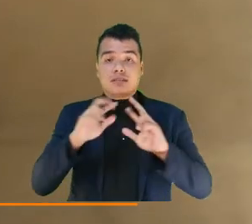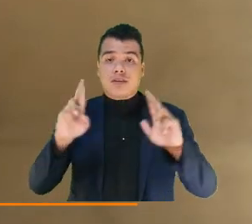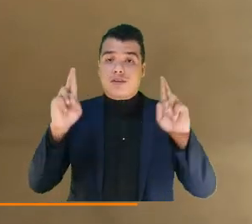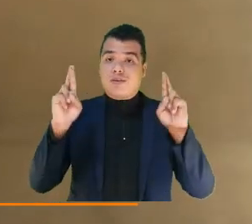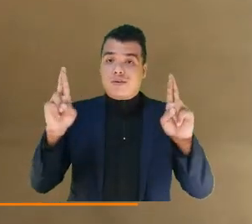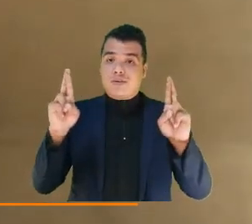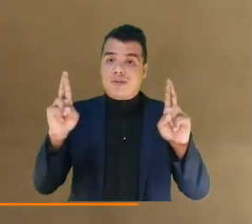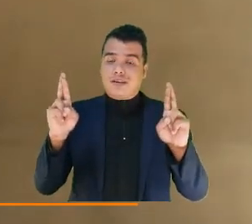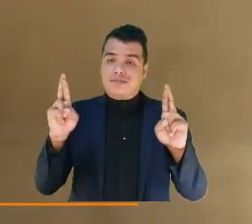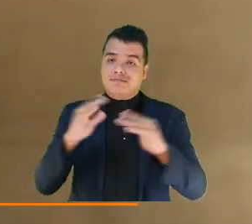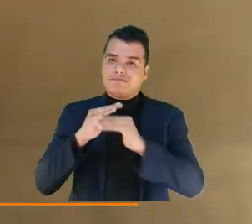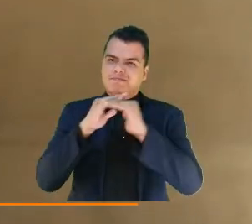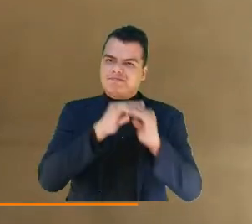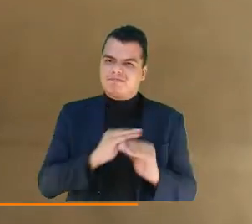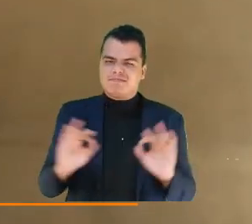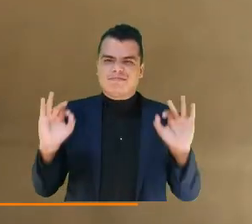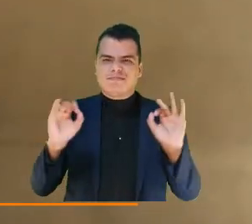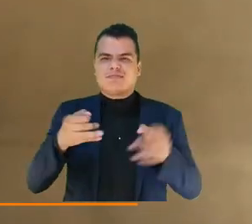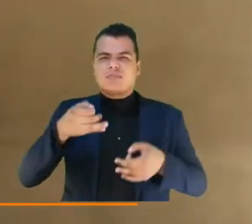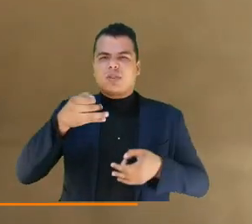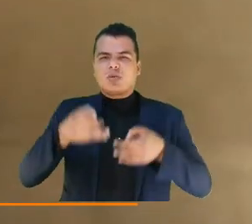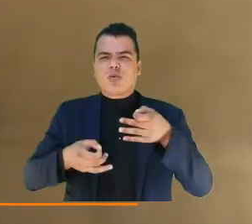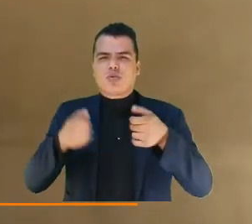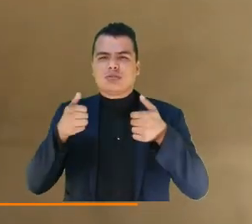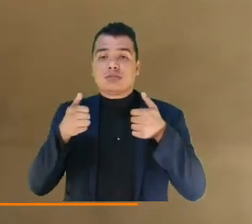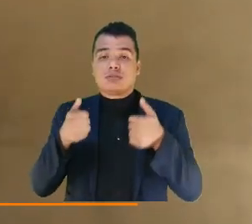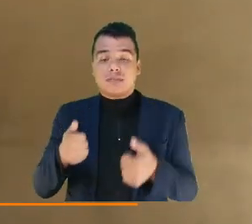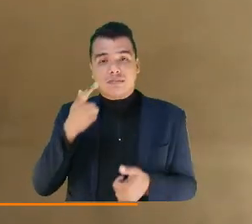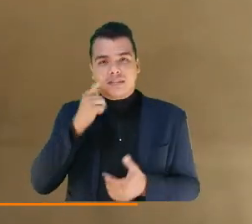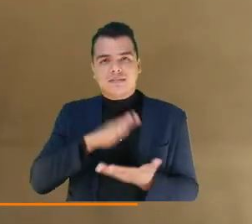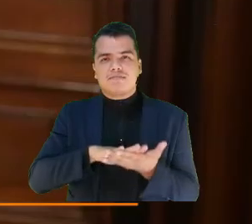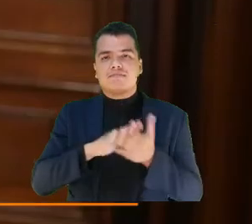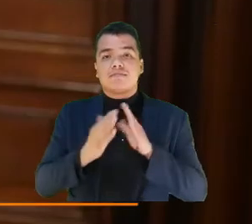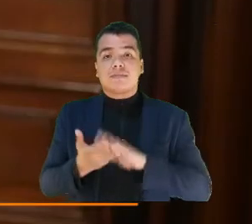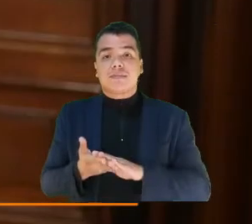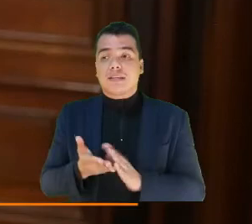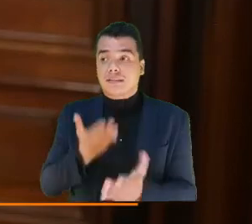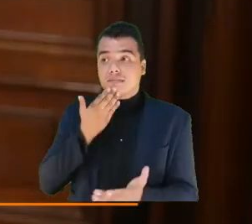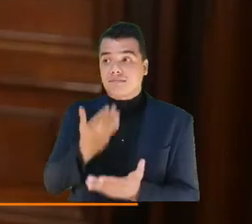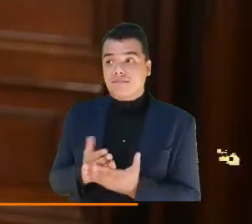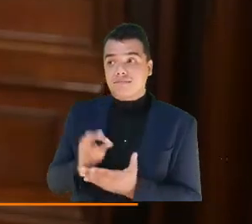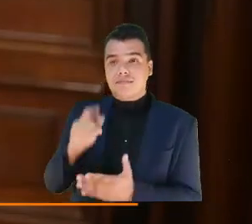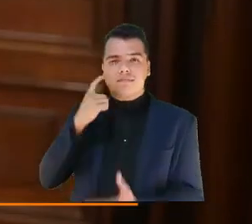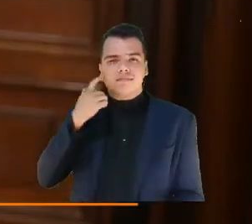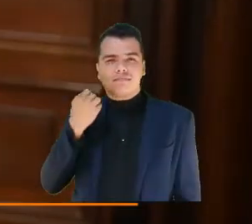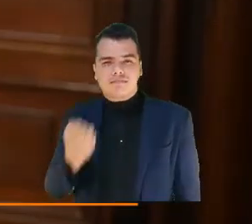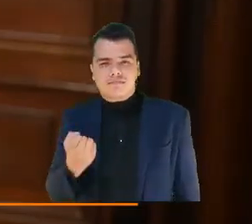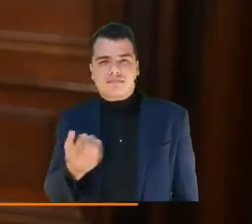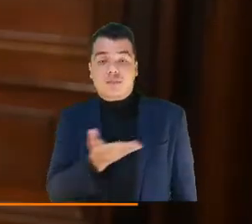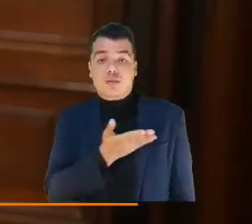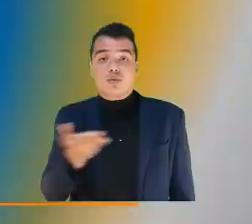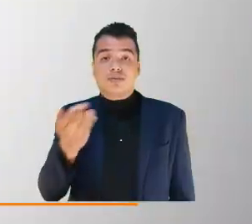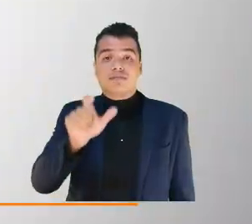más justa, más igualitaria, más equitativa y en paz. Muchísimas gracias, Francia.